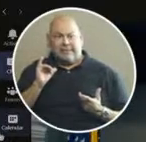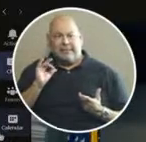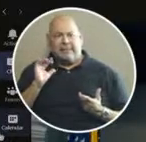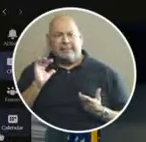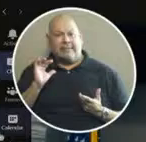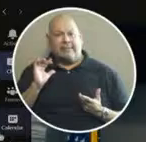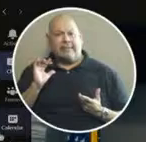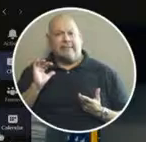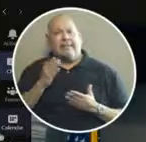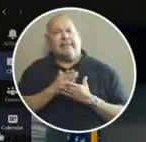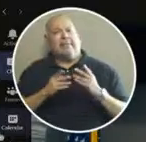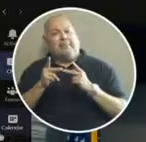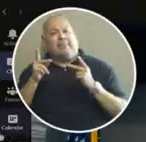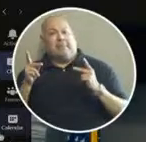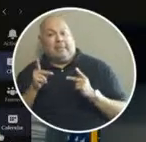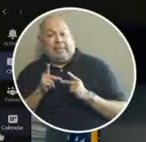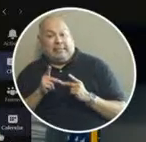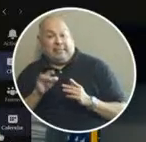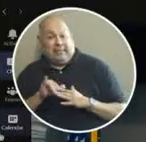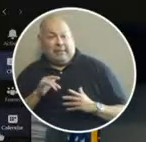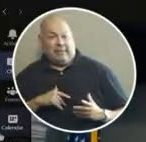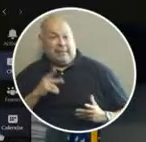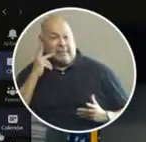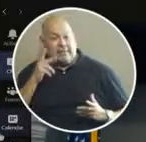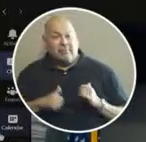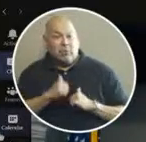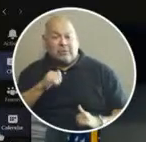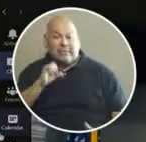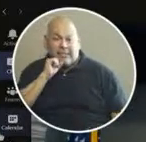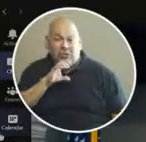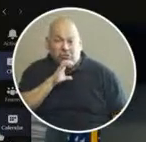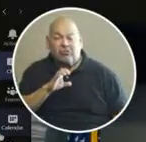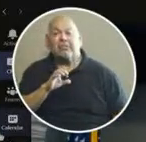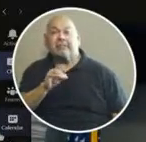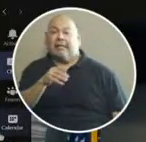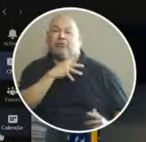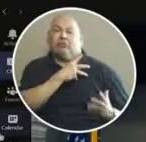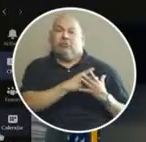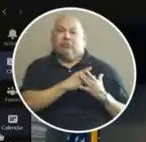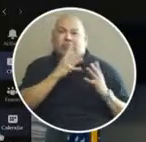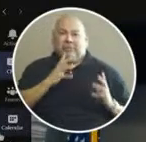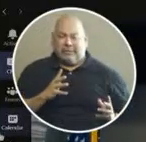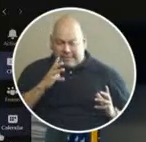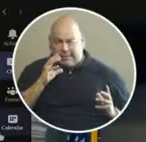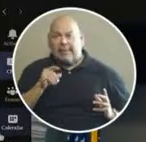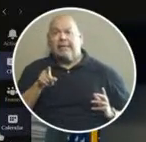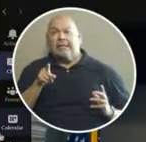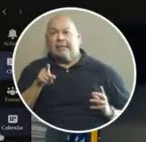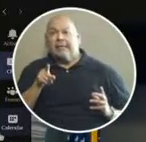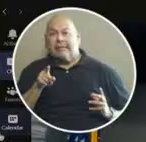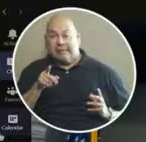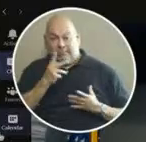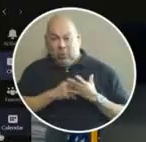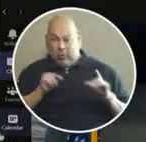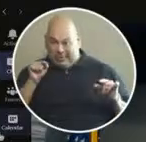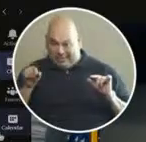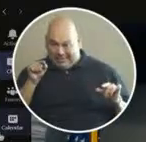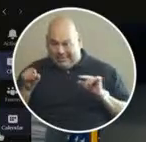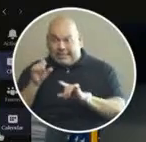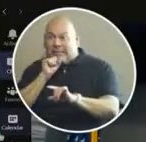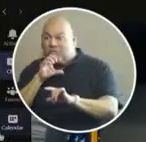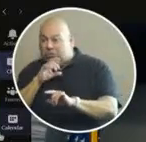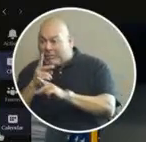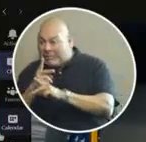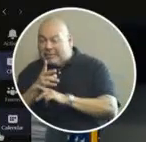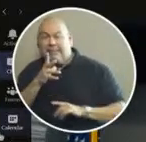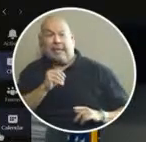también en aquellos lugares que cuidan de adultos mayores. En esos dos grupos de